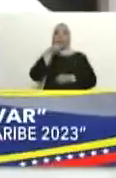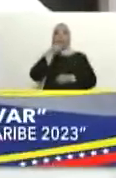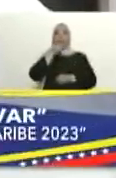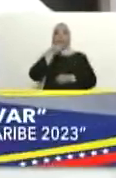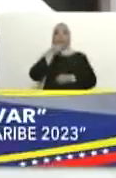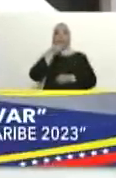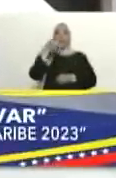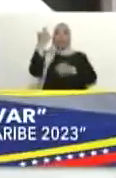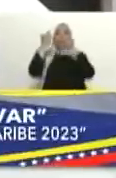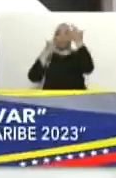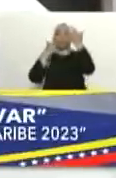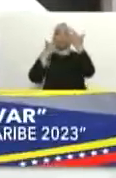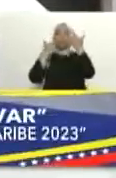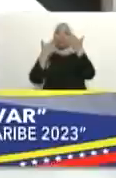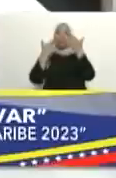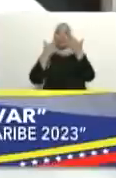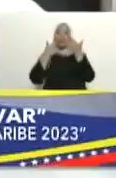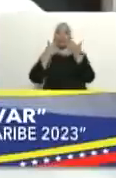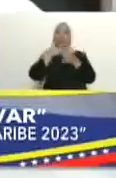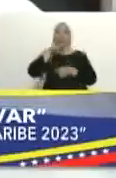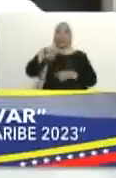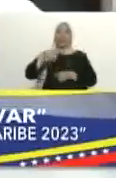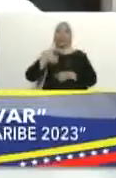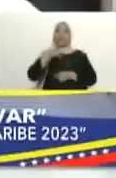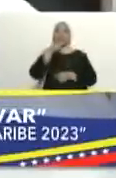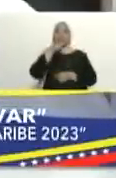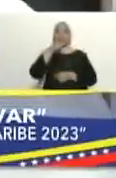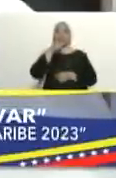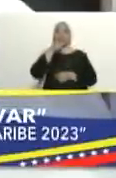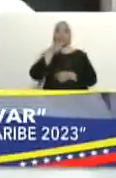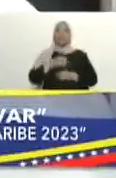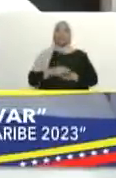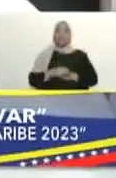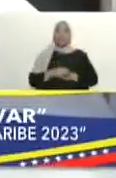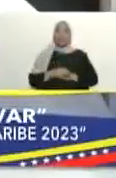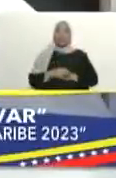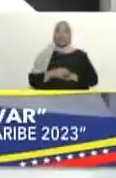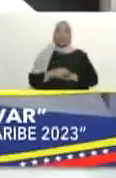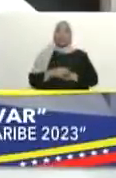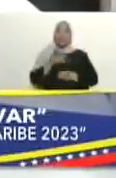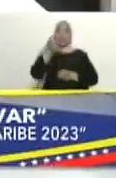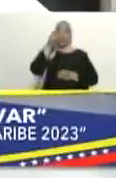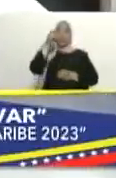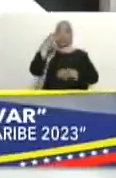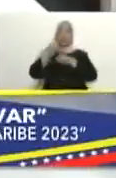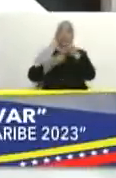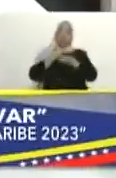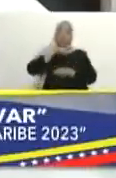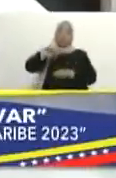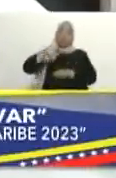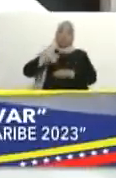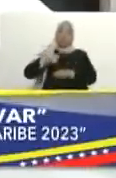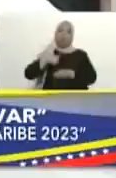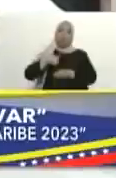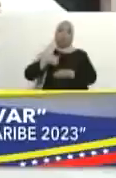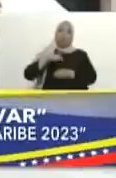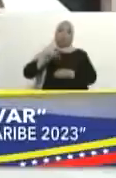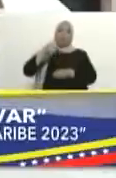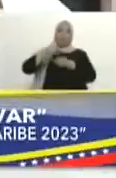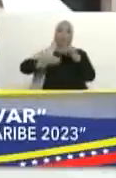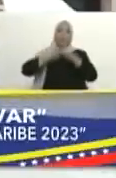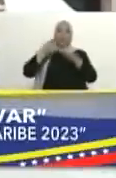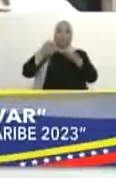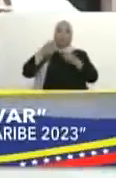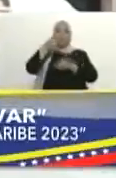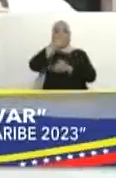el estandarte invicto de nuestra gloriosa Armada Bolivariana, el cual será izado en la verga más alta del